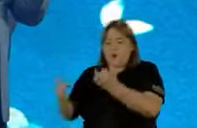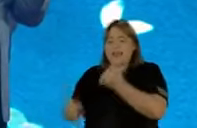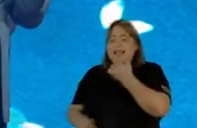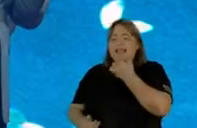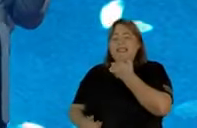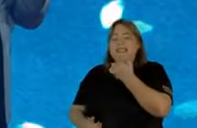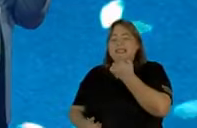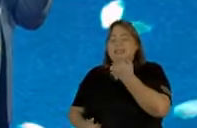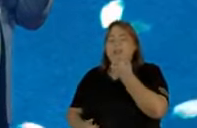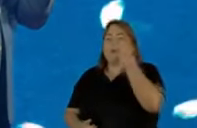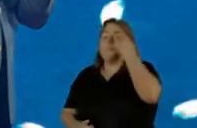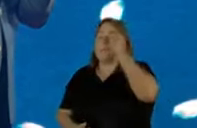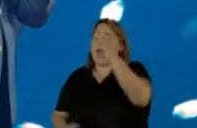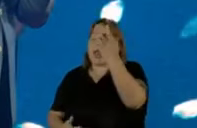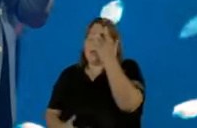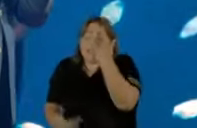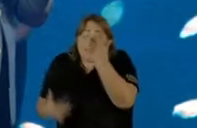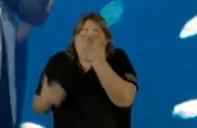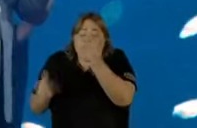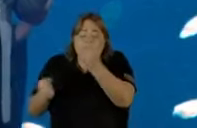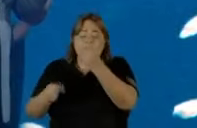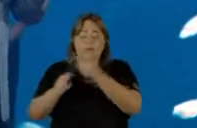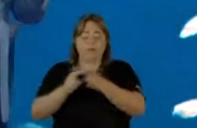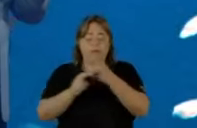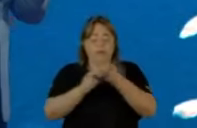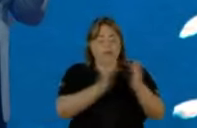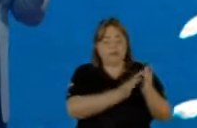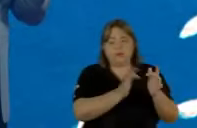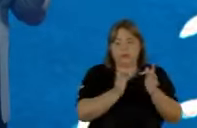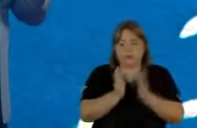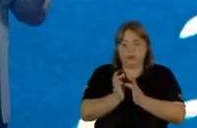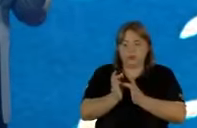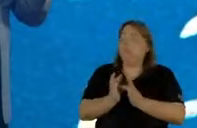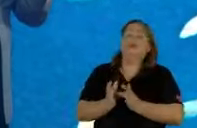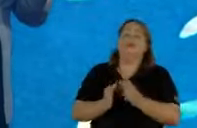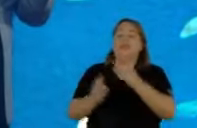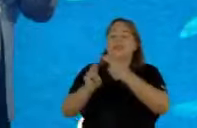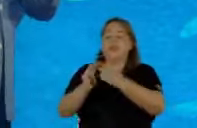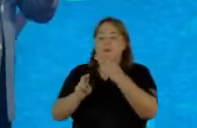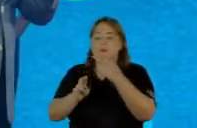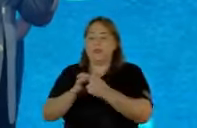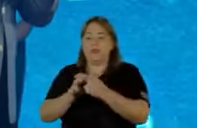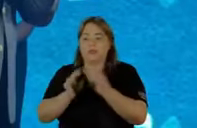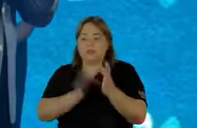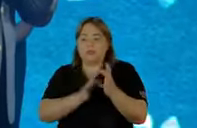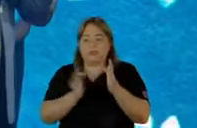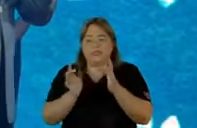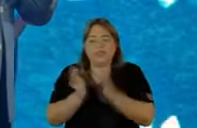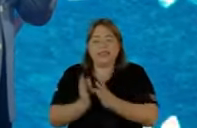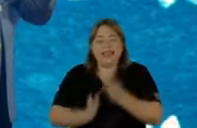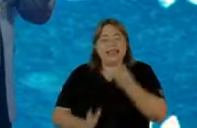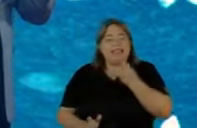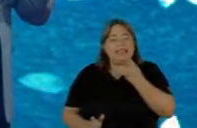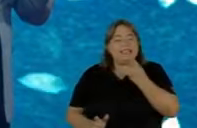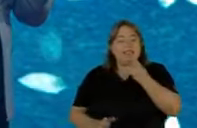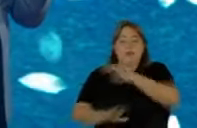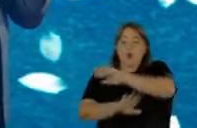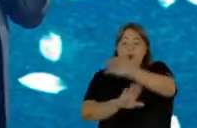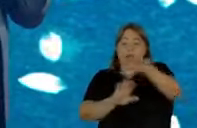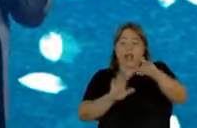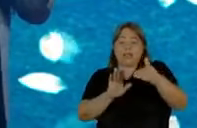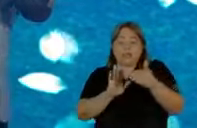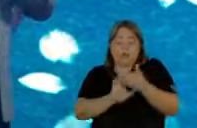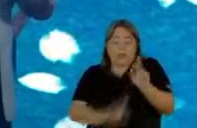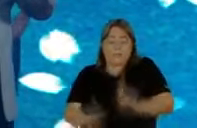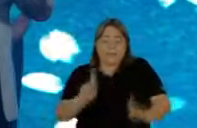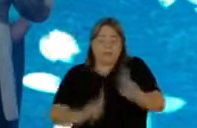orden para que sane en el nombre de Jesús. Ahora en el nombre de Jesús, le damos una orden a todo lo que está en